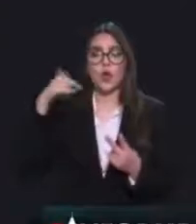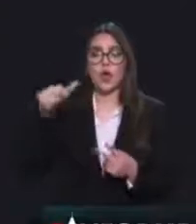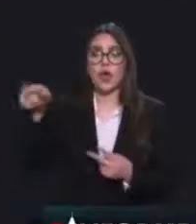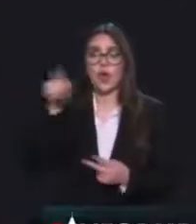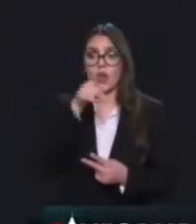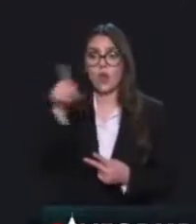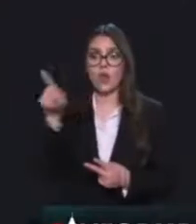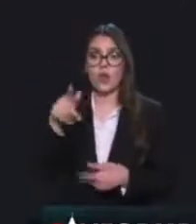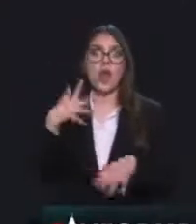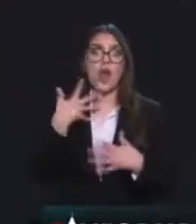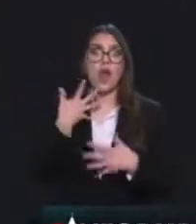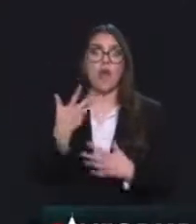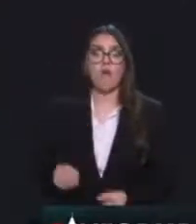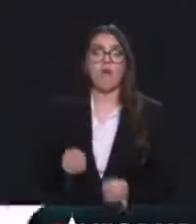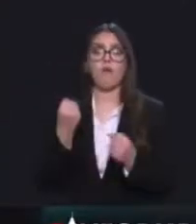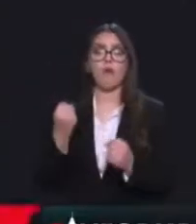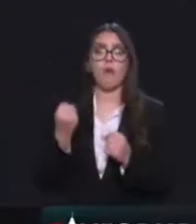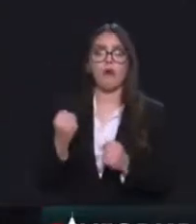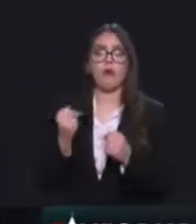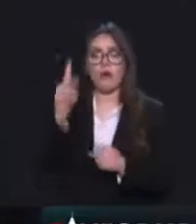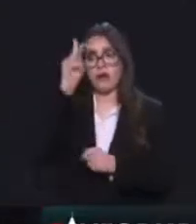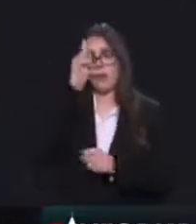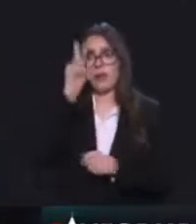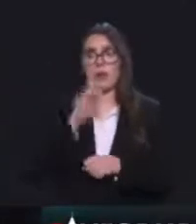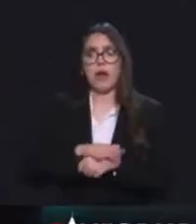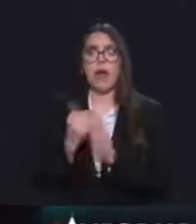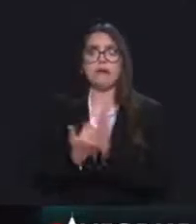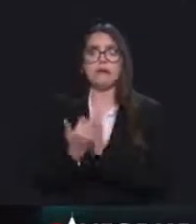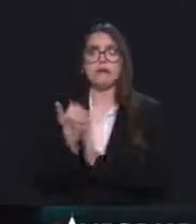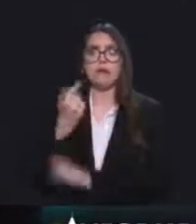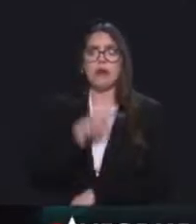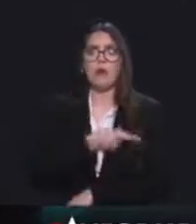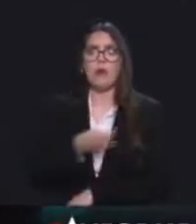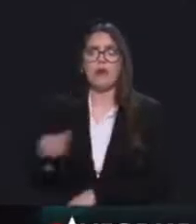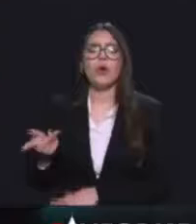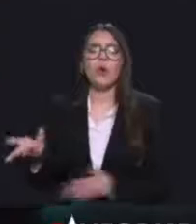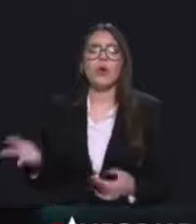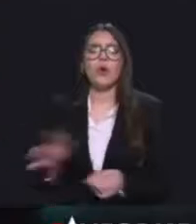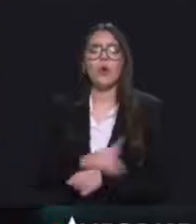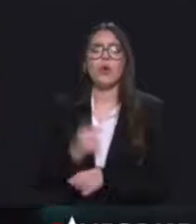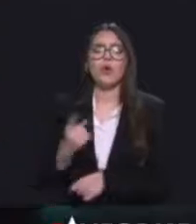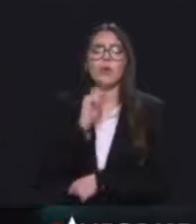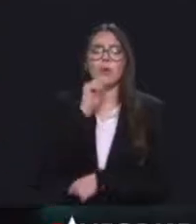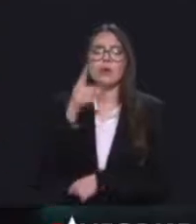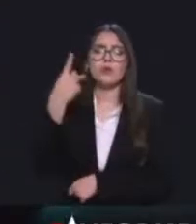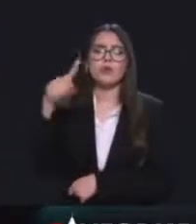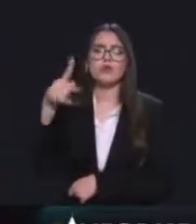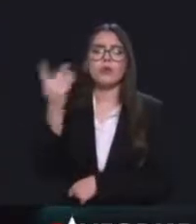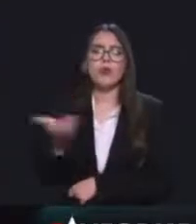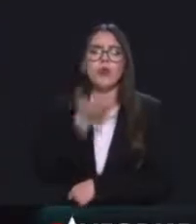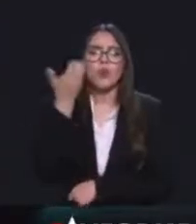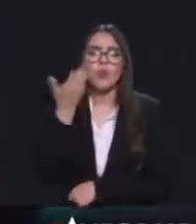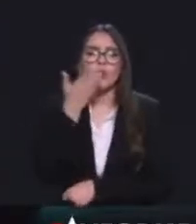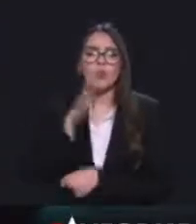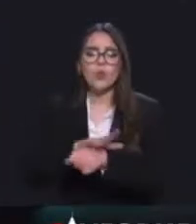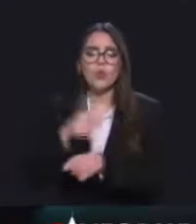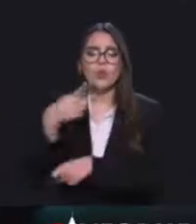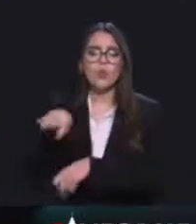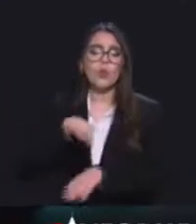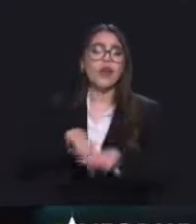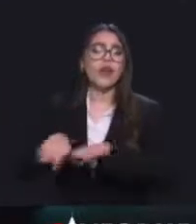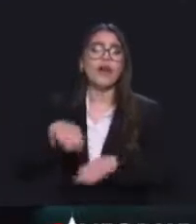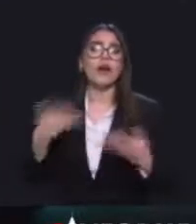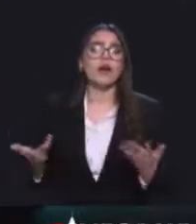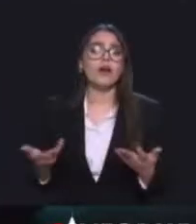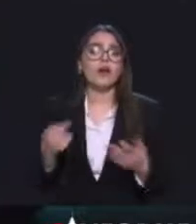en términos, o sea, más afectados en términos del crecimiento de la pobreza, pero eso tiene que ver con su vocación productiva. O sea, y también cuando se levantó la encuesta. Esta encuesta